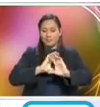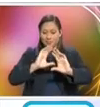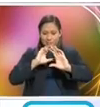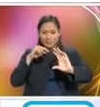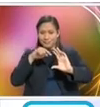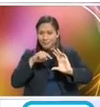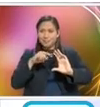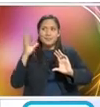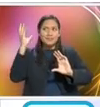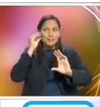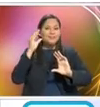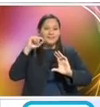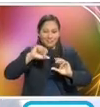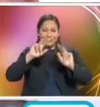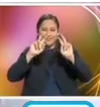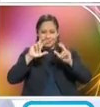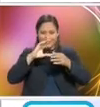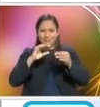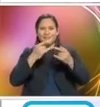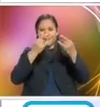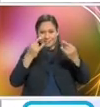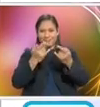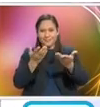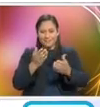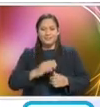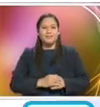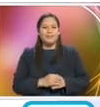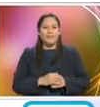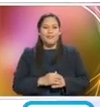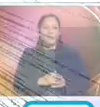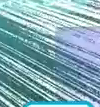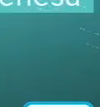se han escuchado en ellas, vamos a hablar aquí en el anecdotario.